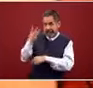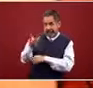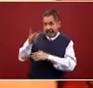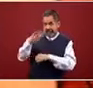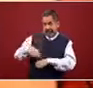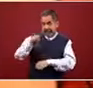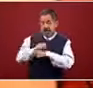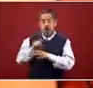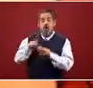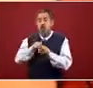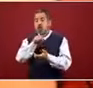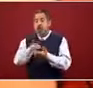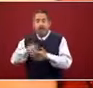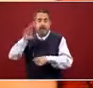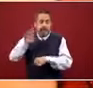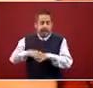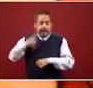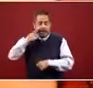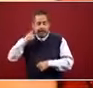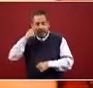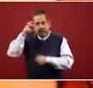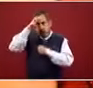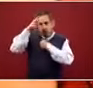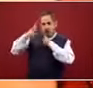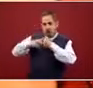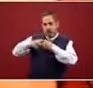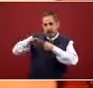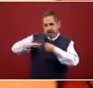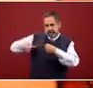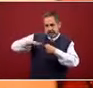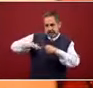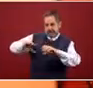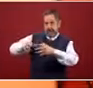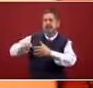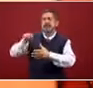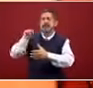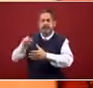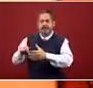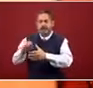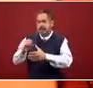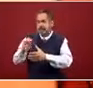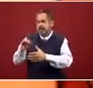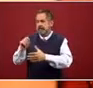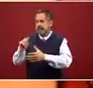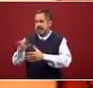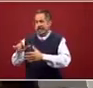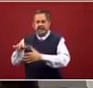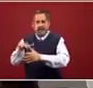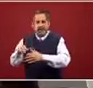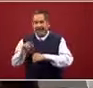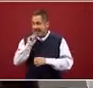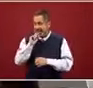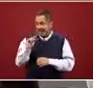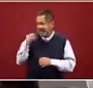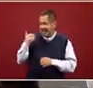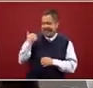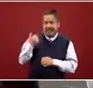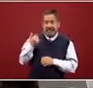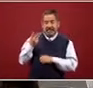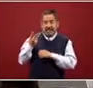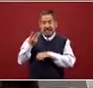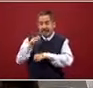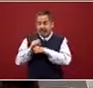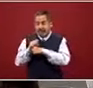ha sido la región de Europa, particularmente Europa Occidental. Y también en las últimas 3 semanas empezó a aparecer en